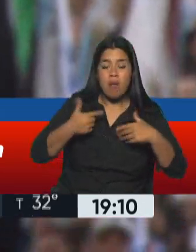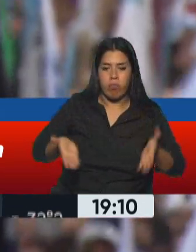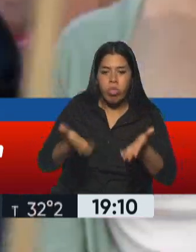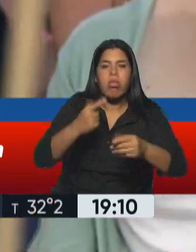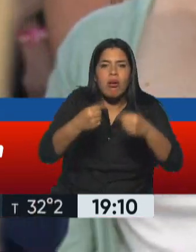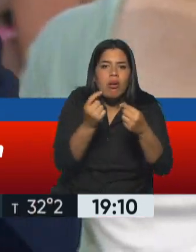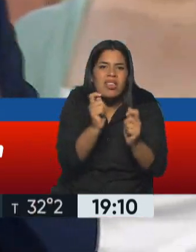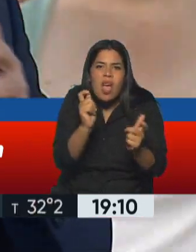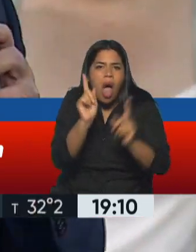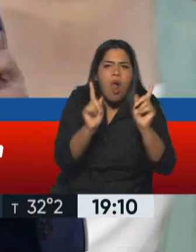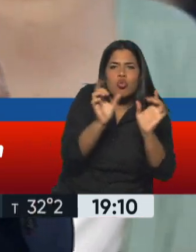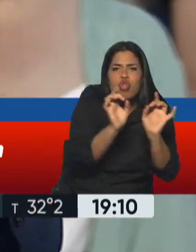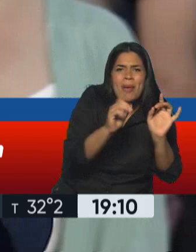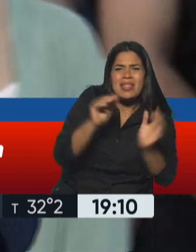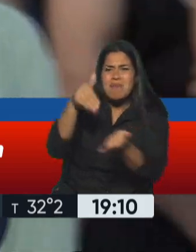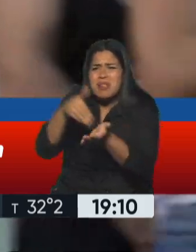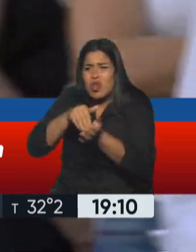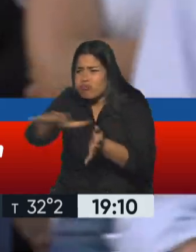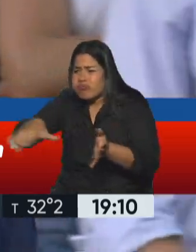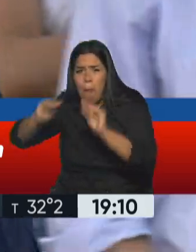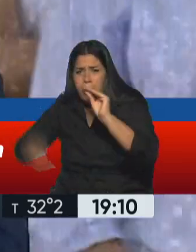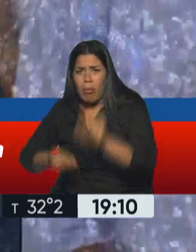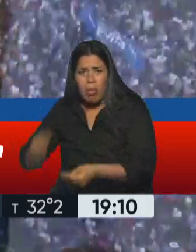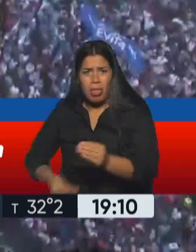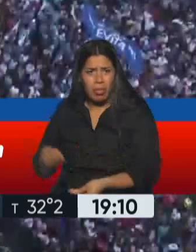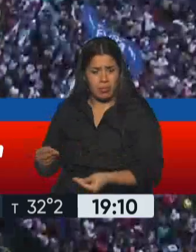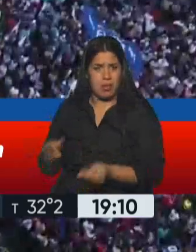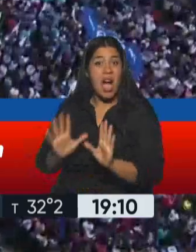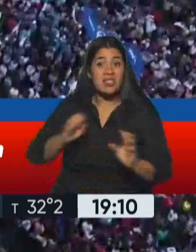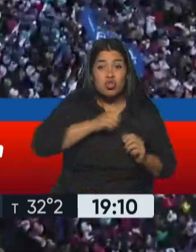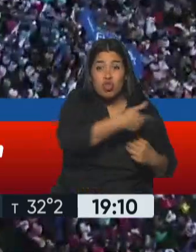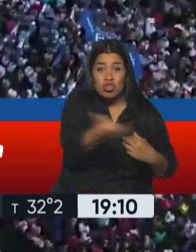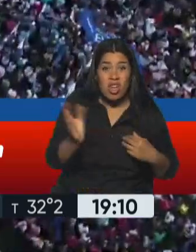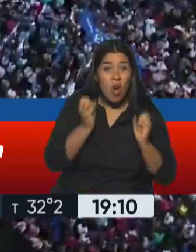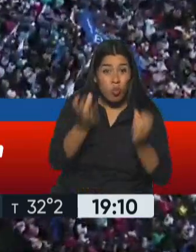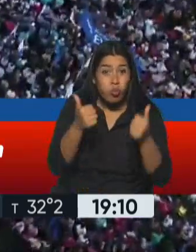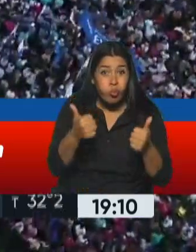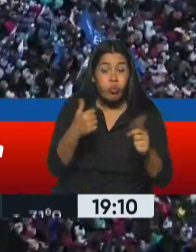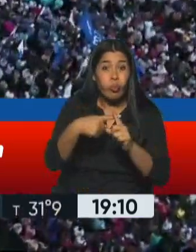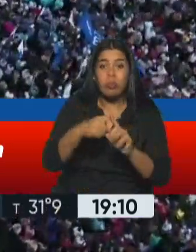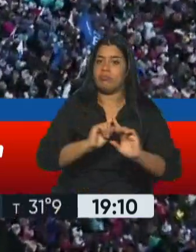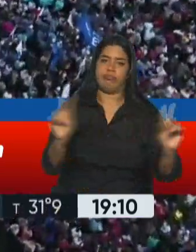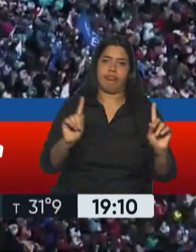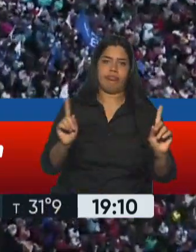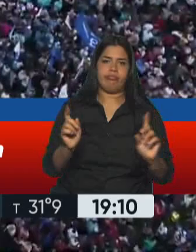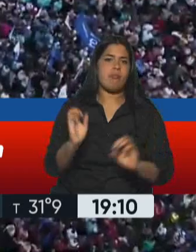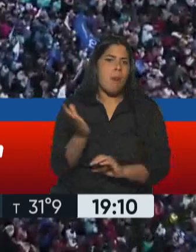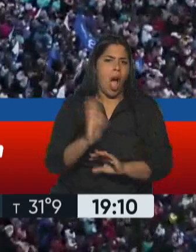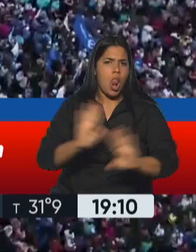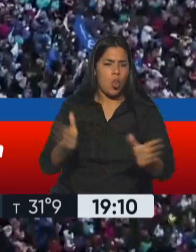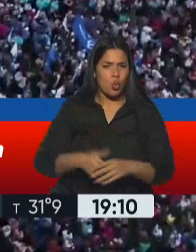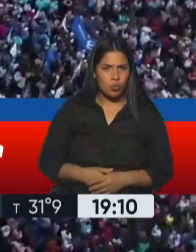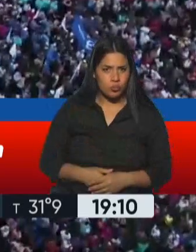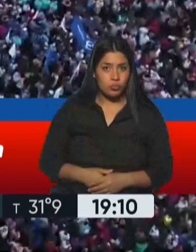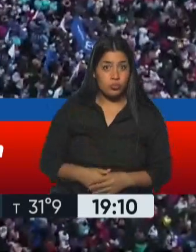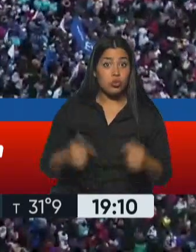crecen algunos y millones pierden. Y esa no es una buena sociedad, compañeros. Esa es una muy mala sociedad. Yo vengo